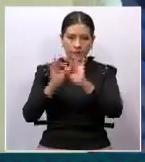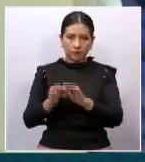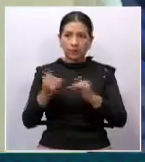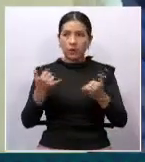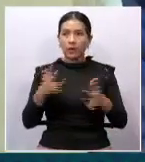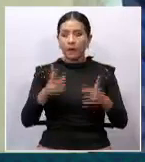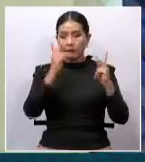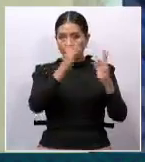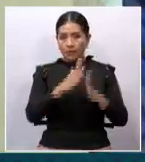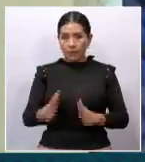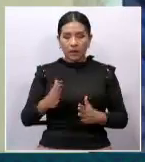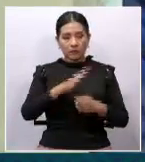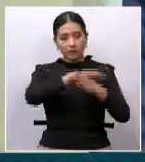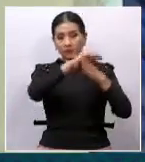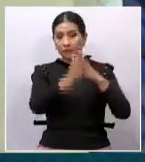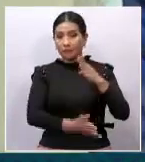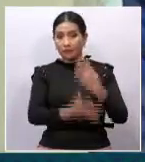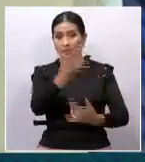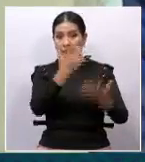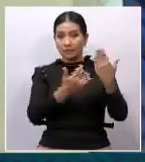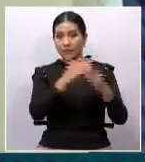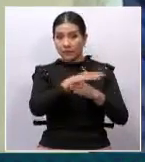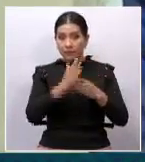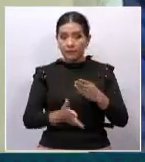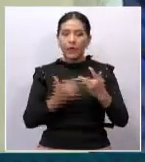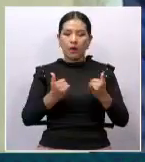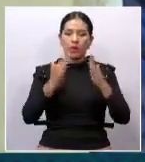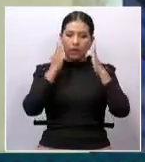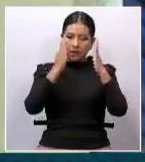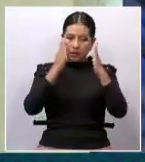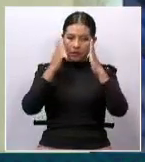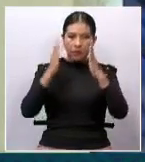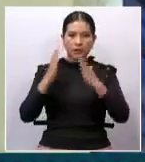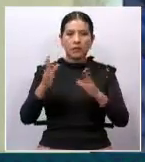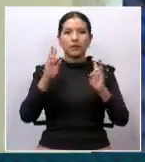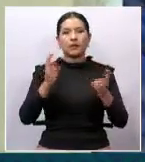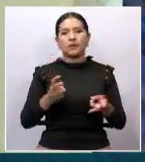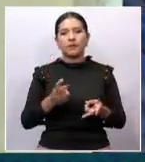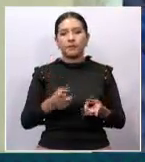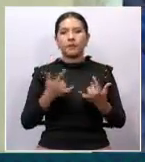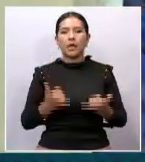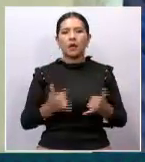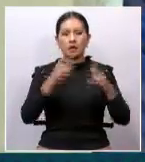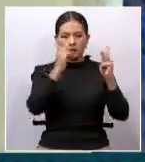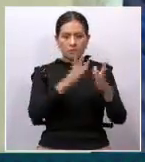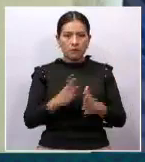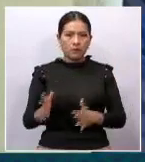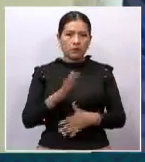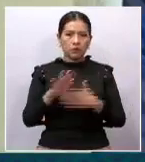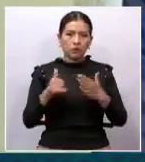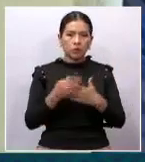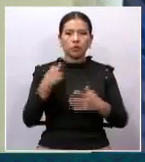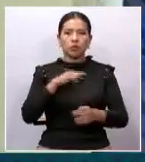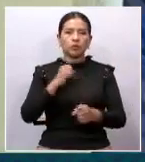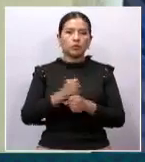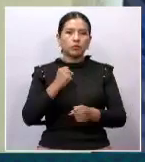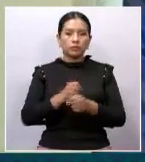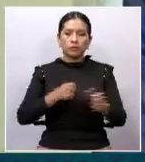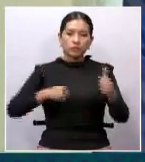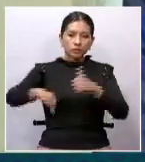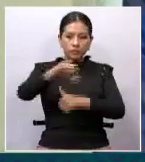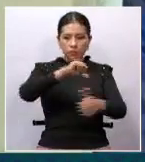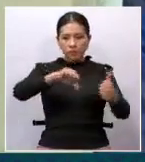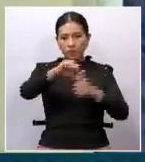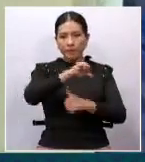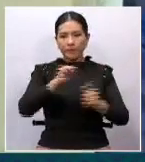posincendio ya ha concluido y consiguientemente este plan está siendo ya socializado también